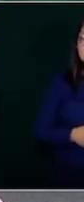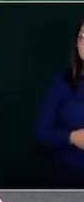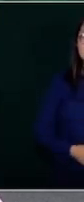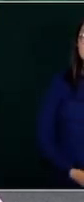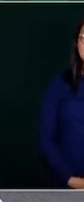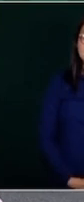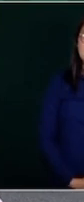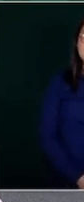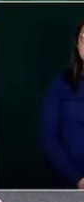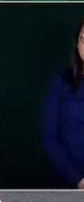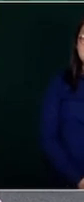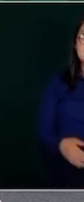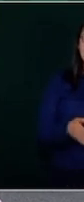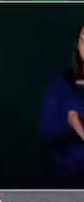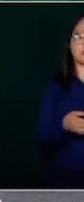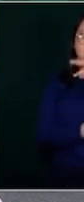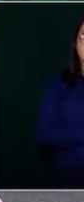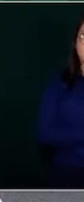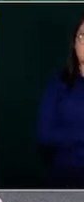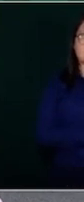y aquí está